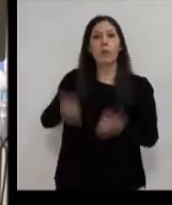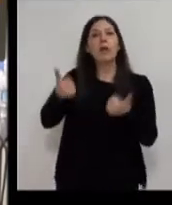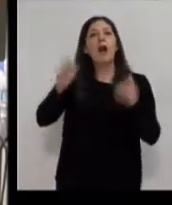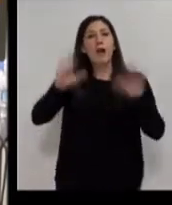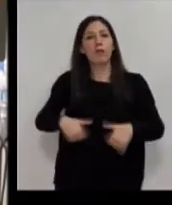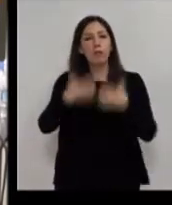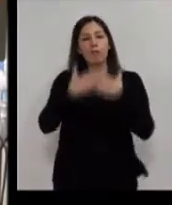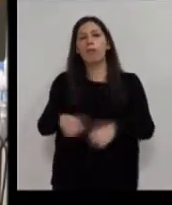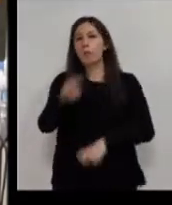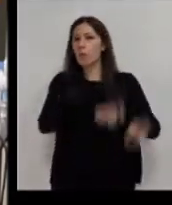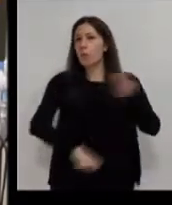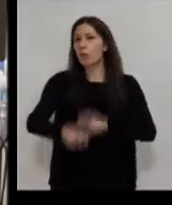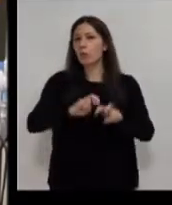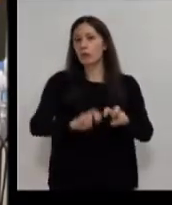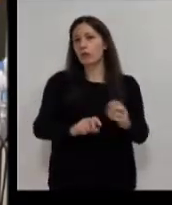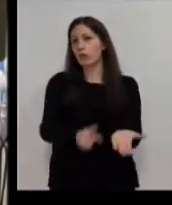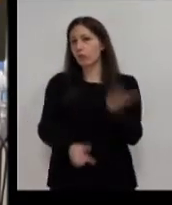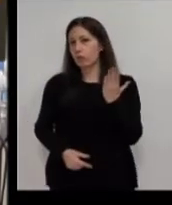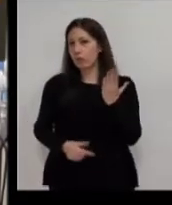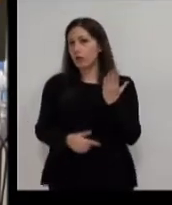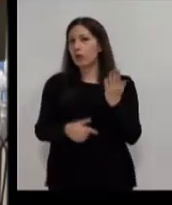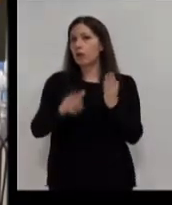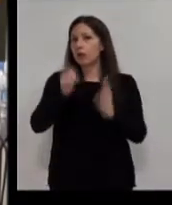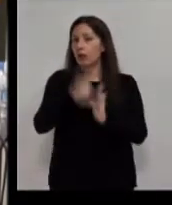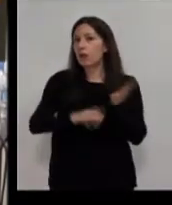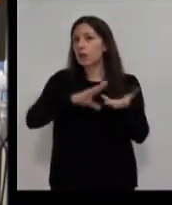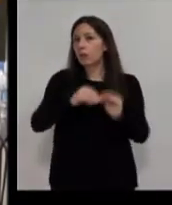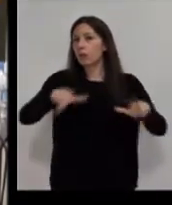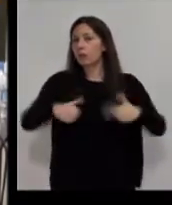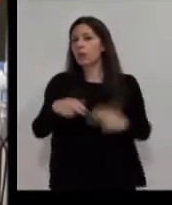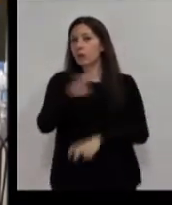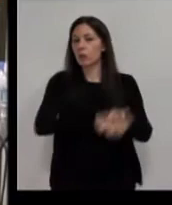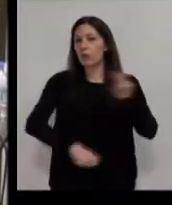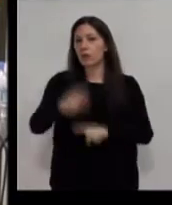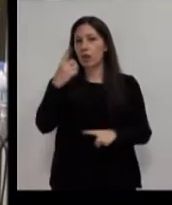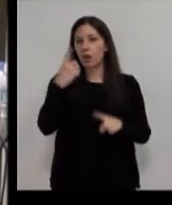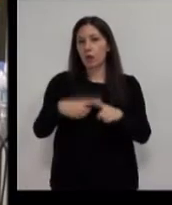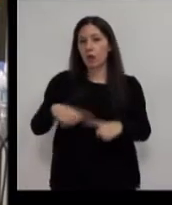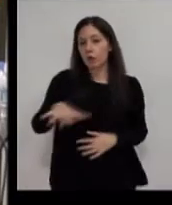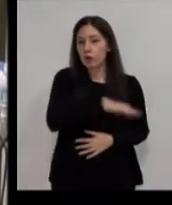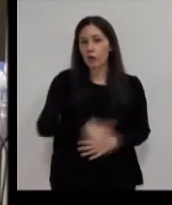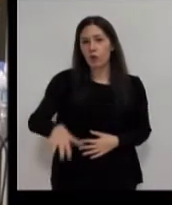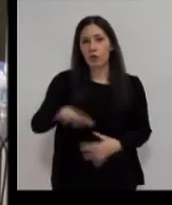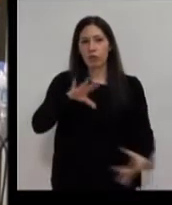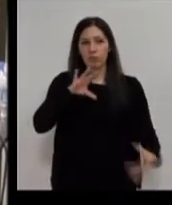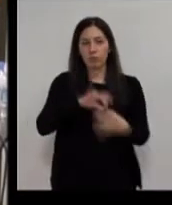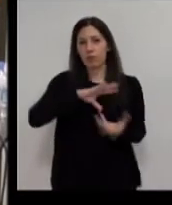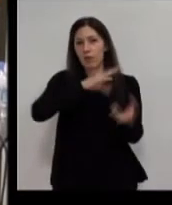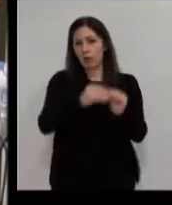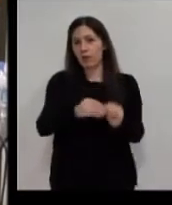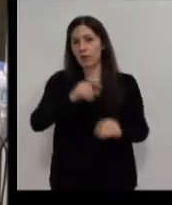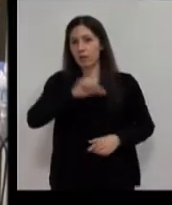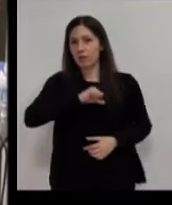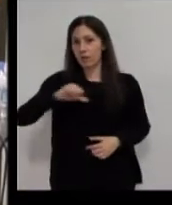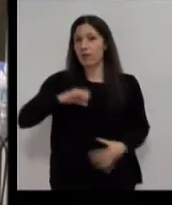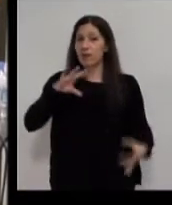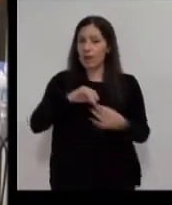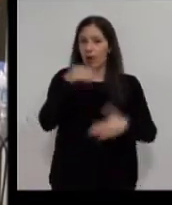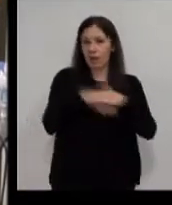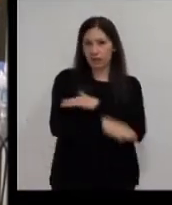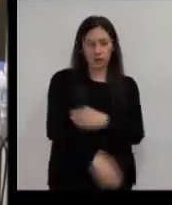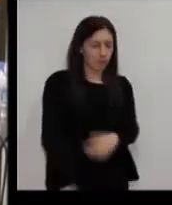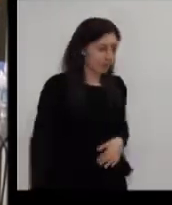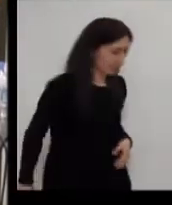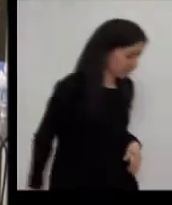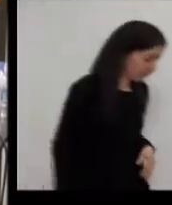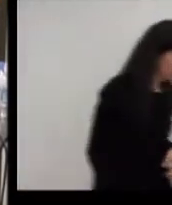único lado que yo me puedo transferir, pues te los busca. Y entonces esta aplicación lo que sí que te permite es buscar establecimientos a tu medida en el ámbito